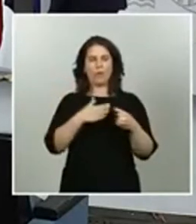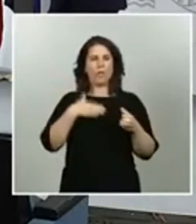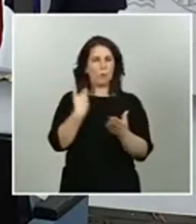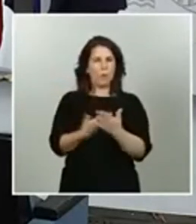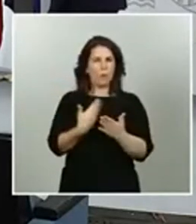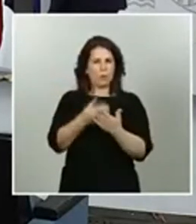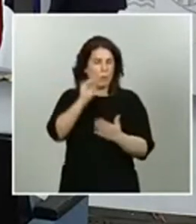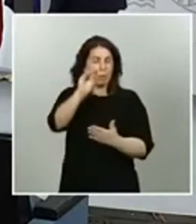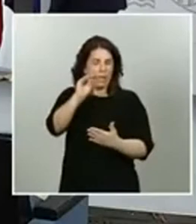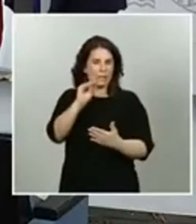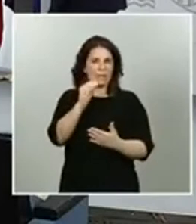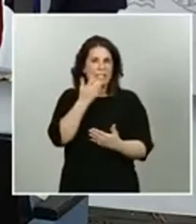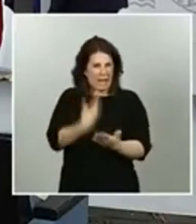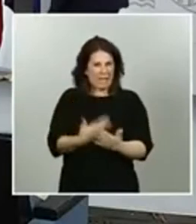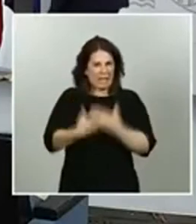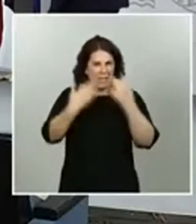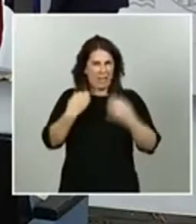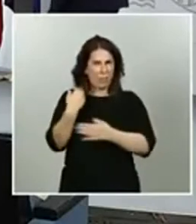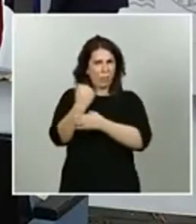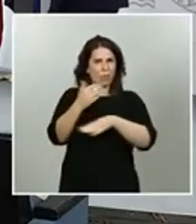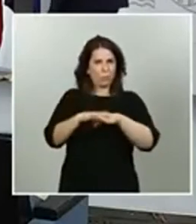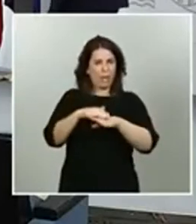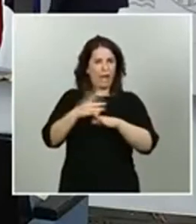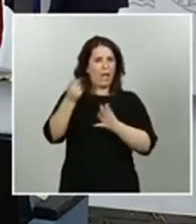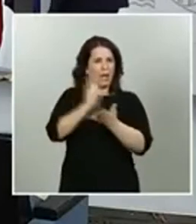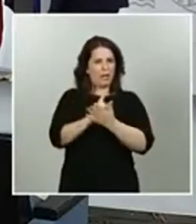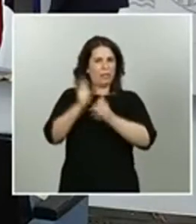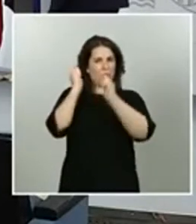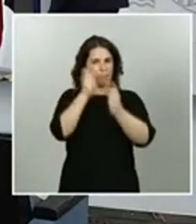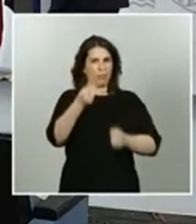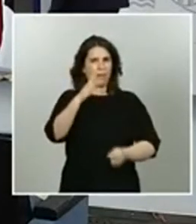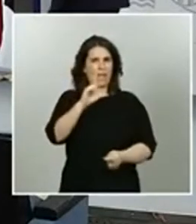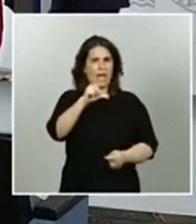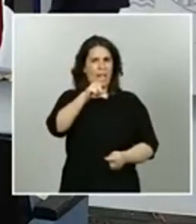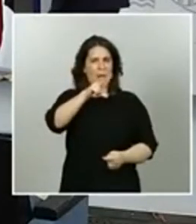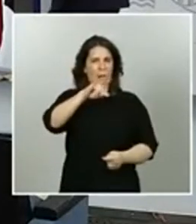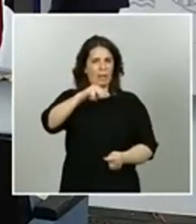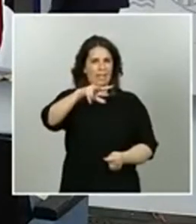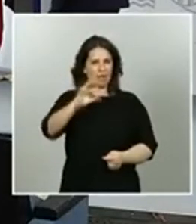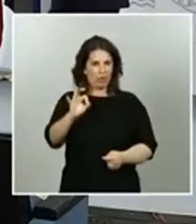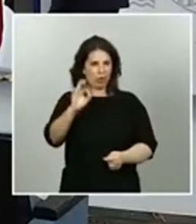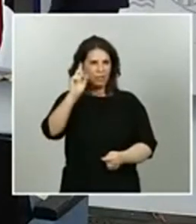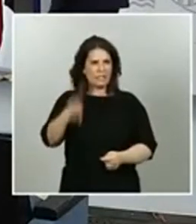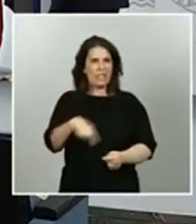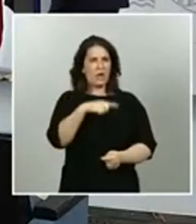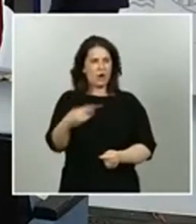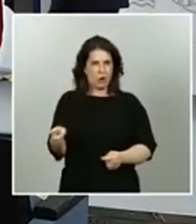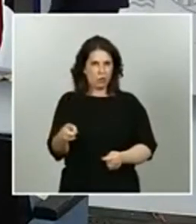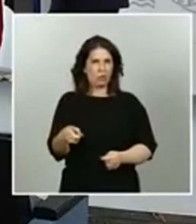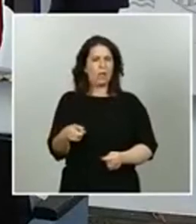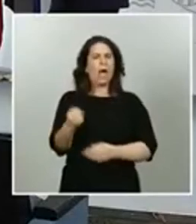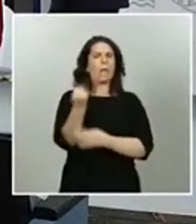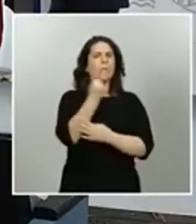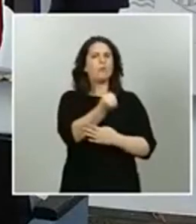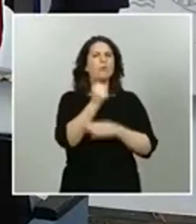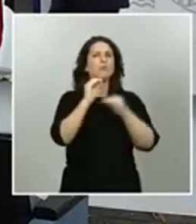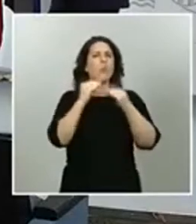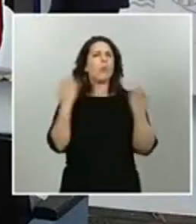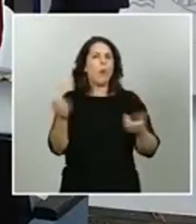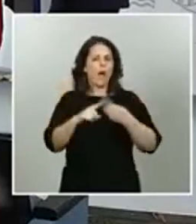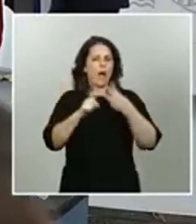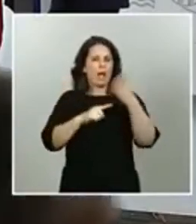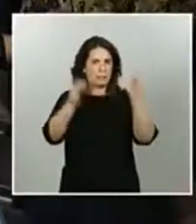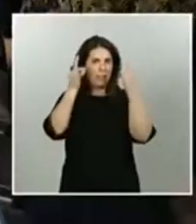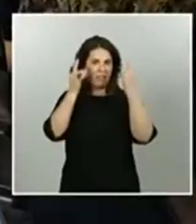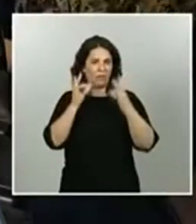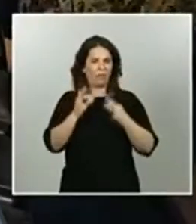los votos para la elección de la vicepresidenta Calviño, si nos los puede concretar, qué apoyos tiene. Y también me pregunto si la negociación de